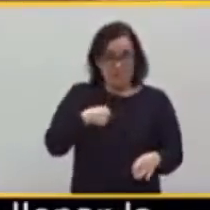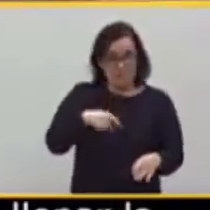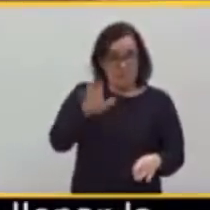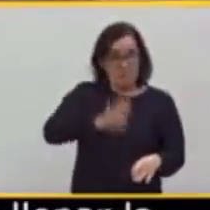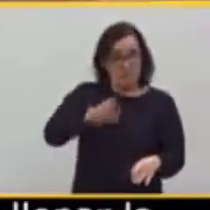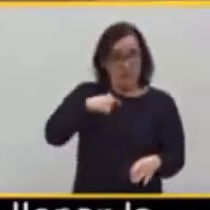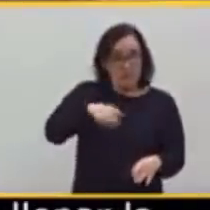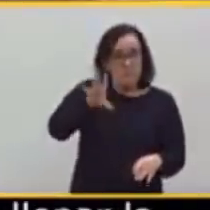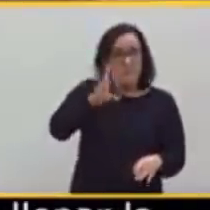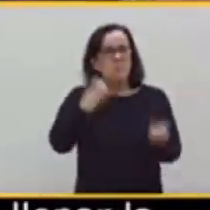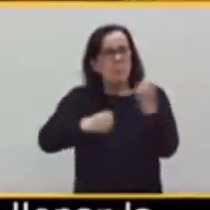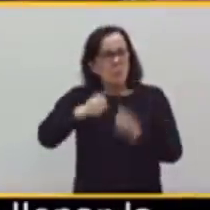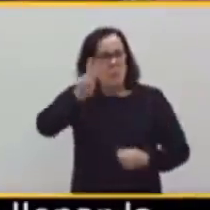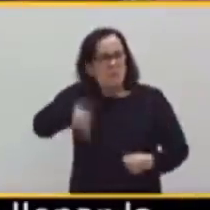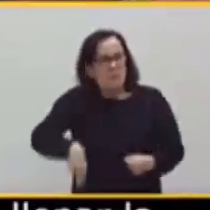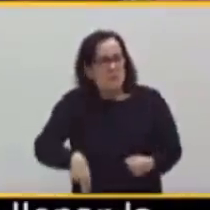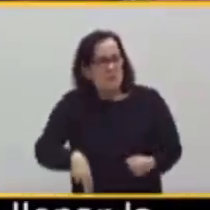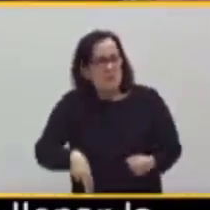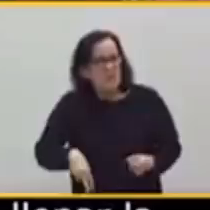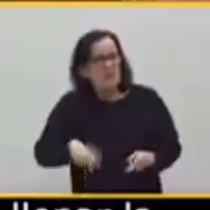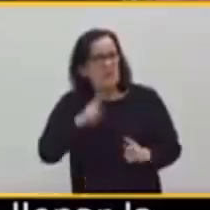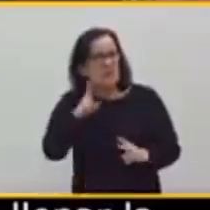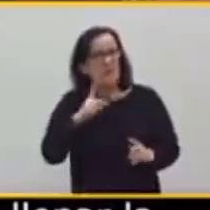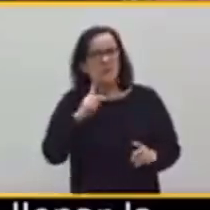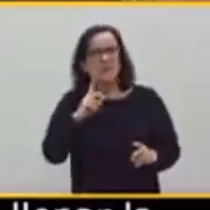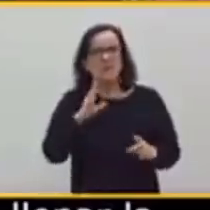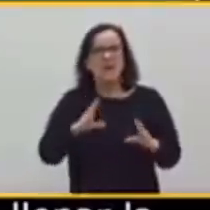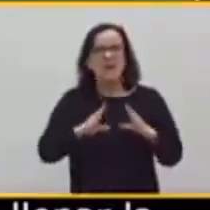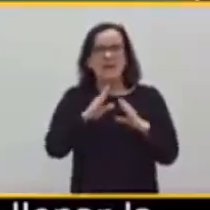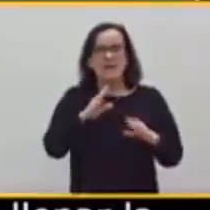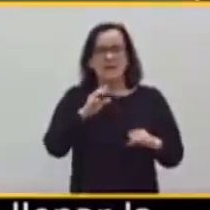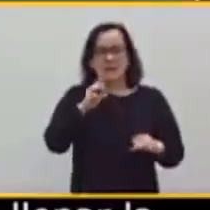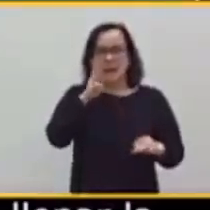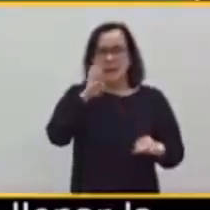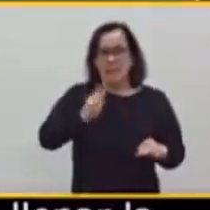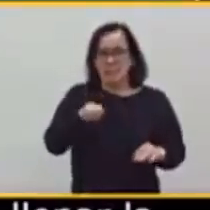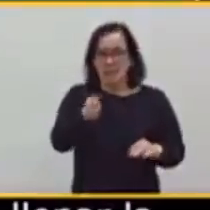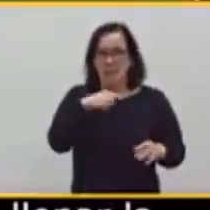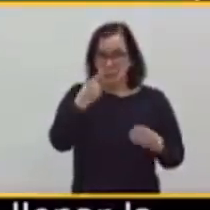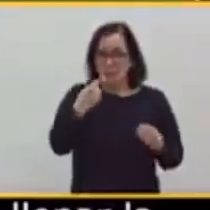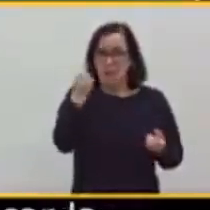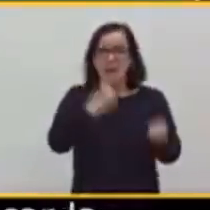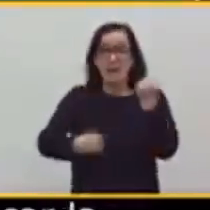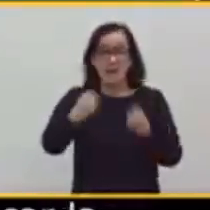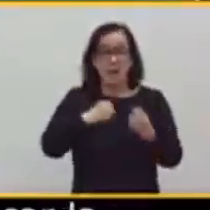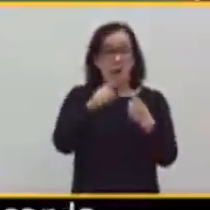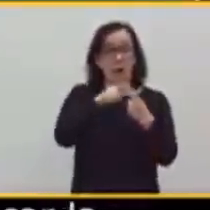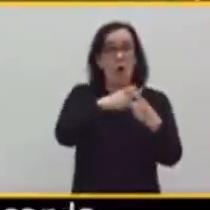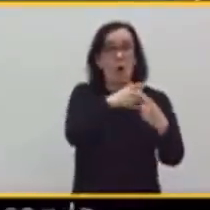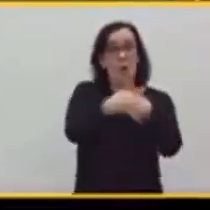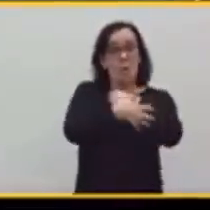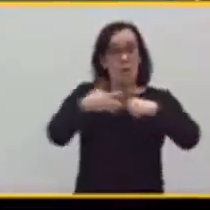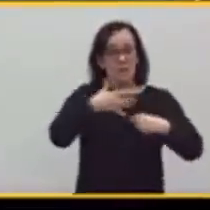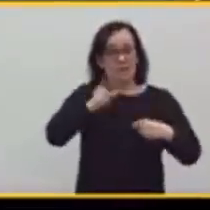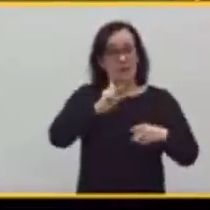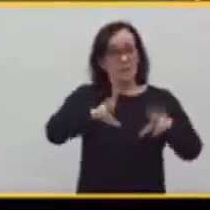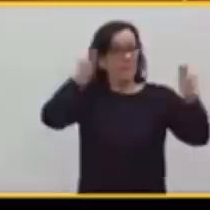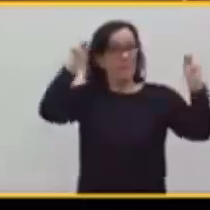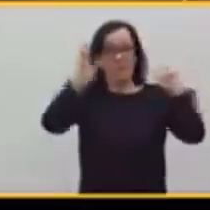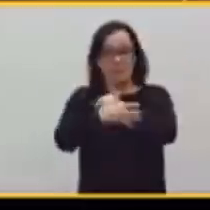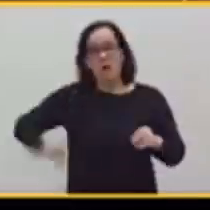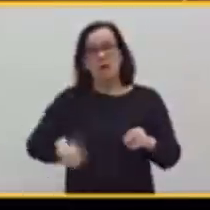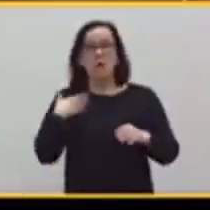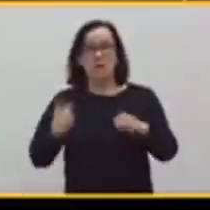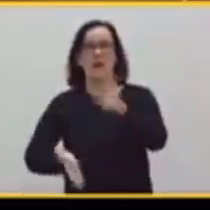Tengo entendido, señoría, que es usted economista. San Pedro decía que hay dos tipos de economistas: los que quieren que los pobres dejen de serlo y los que quieren que los ricos sigan